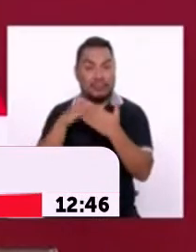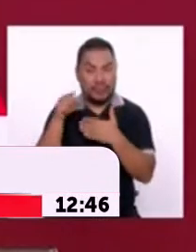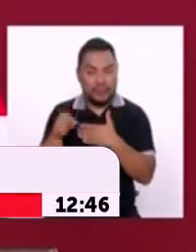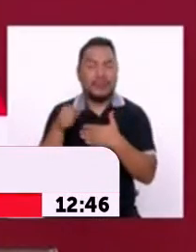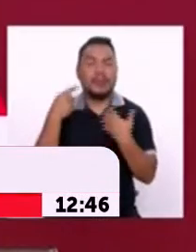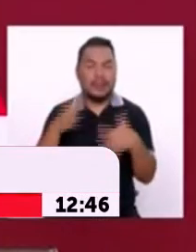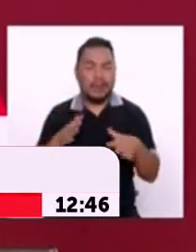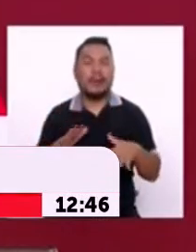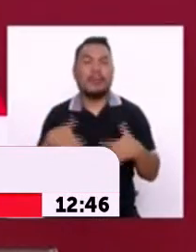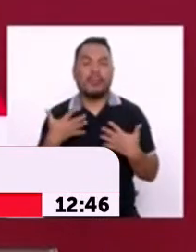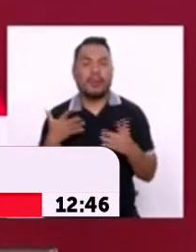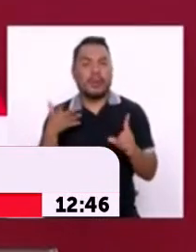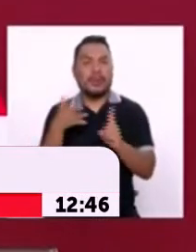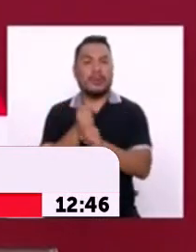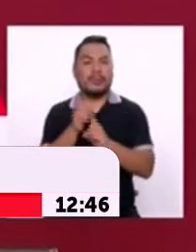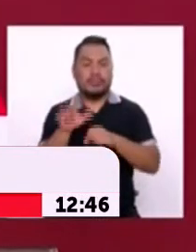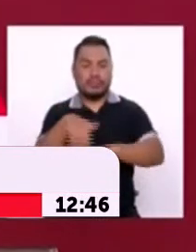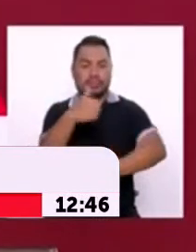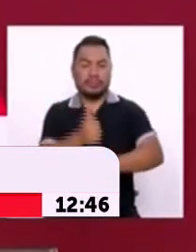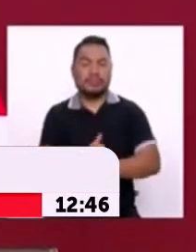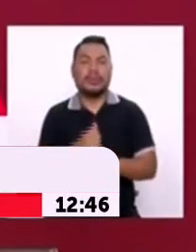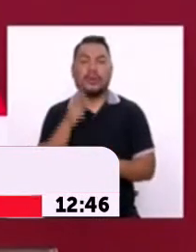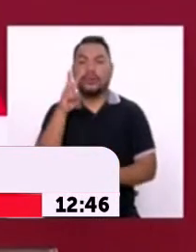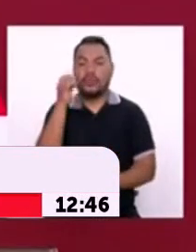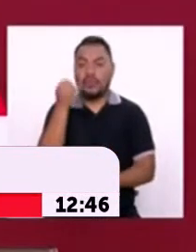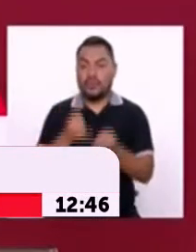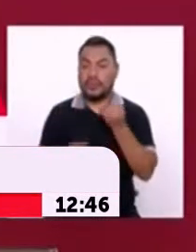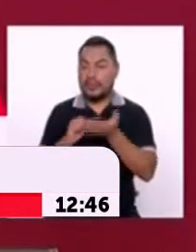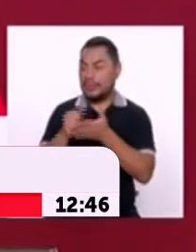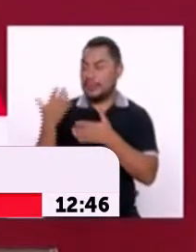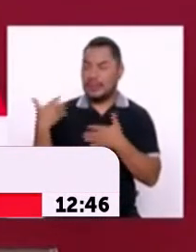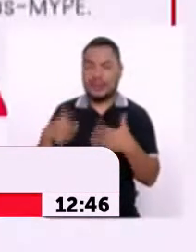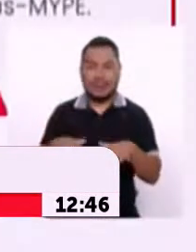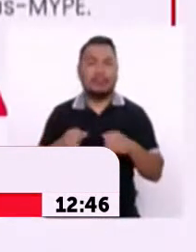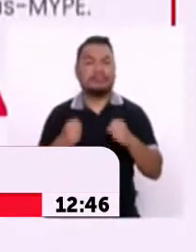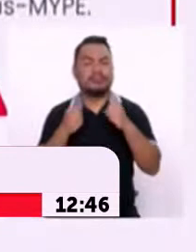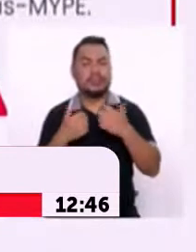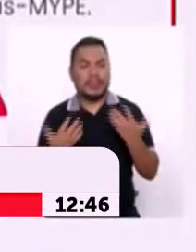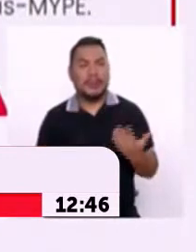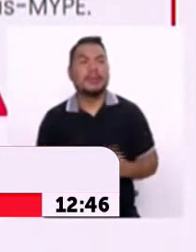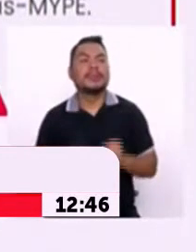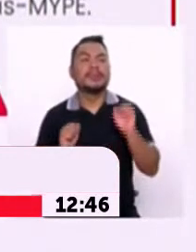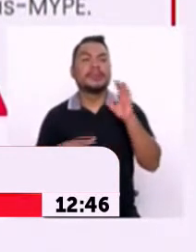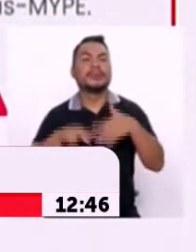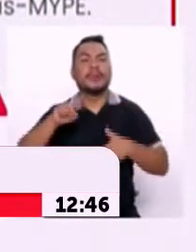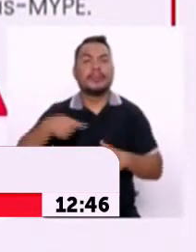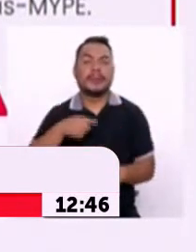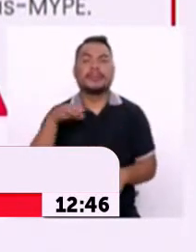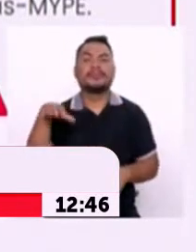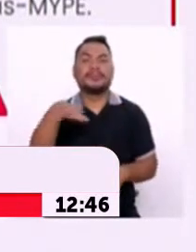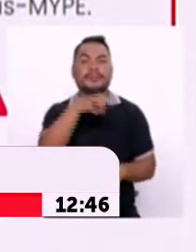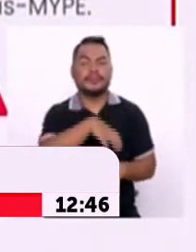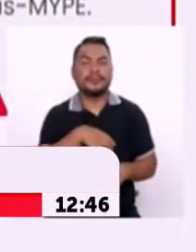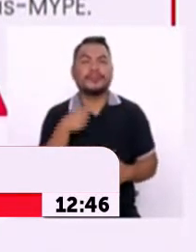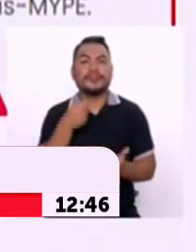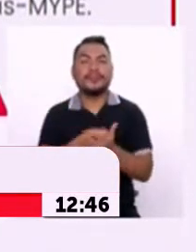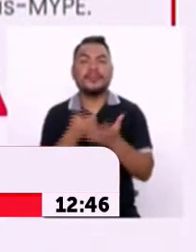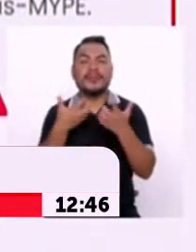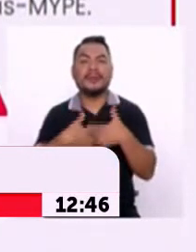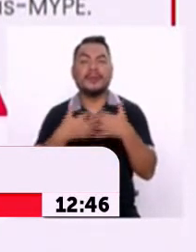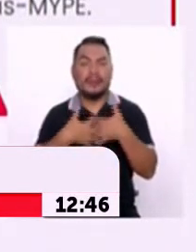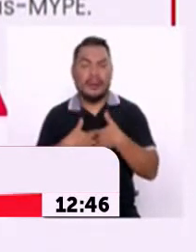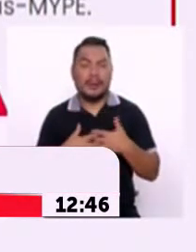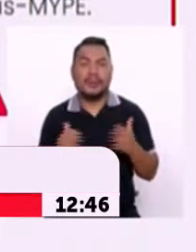ha logrado constituir en los dos últimos meses más de 13.000 unidades económicas